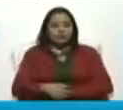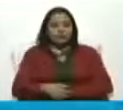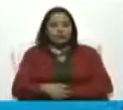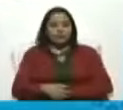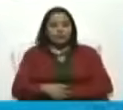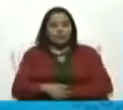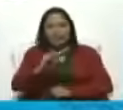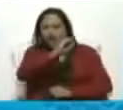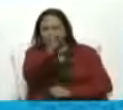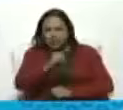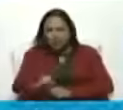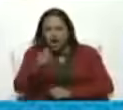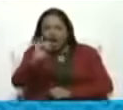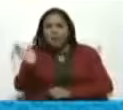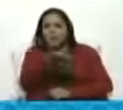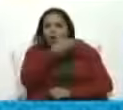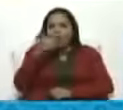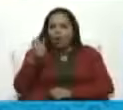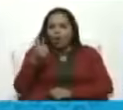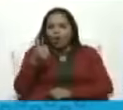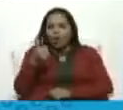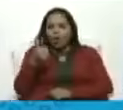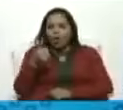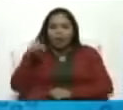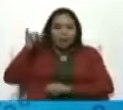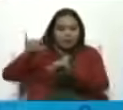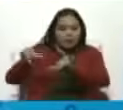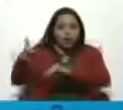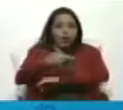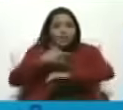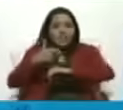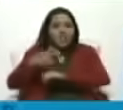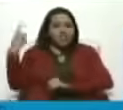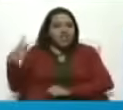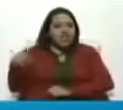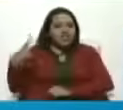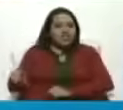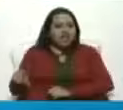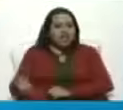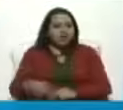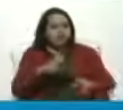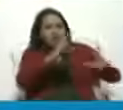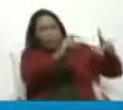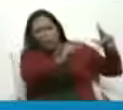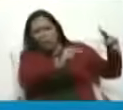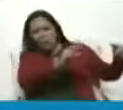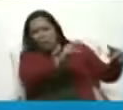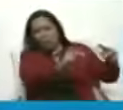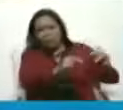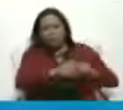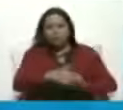¿el Zulia está mejor con ese gobernador de derecha?